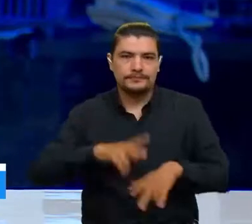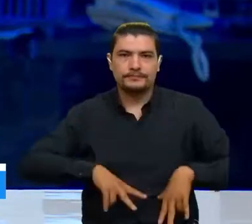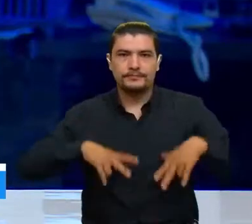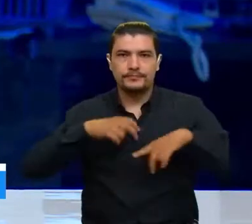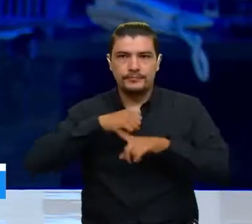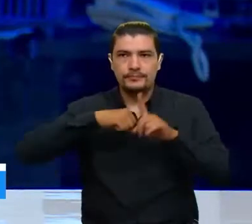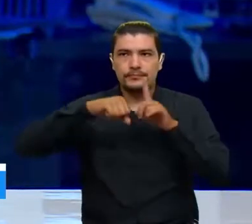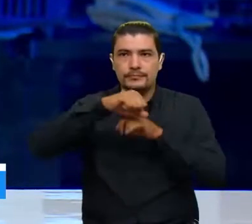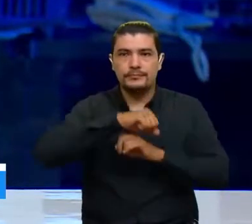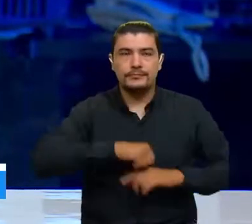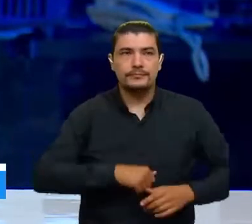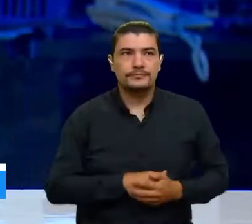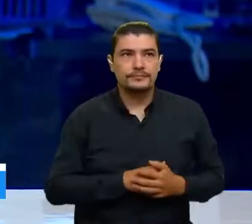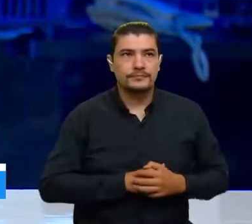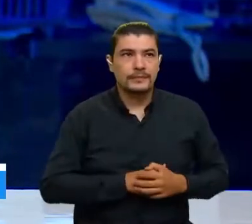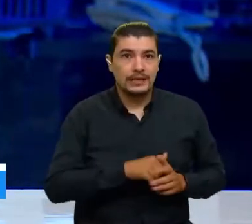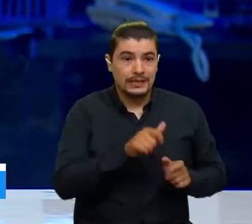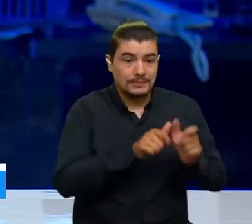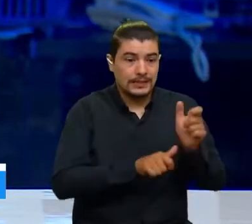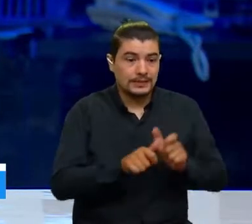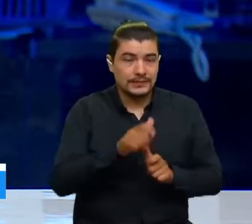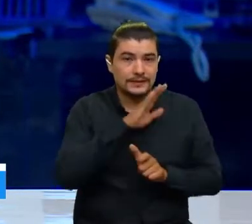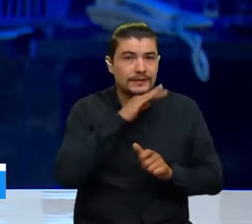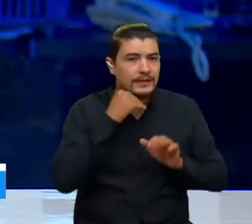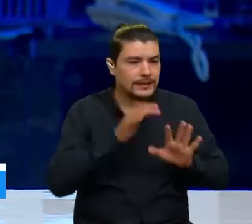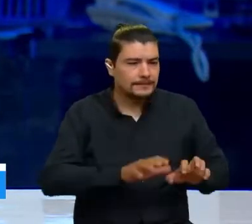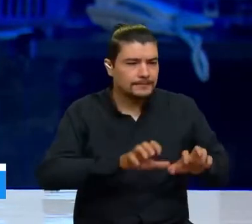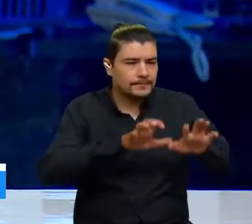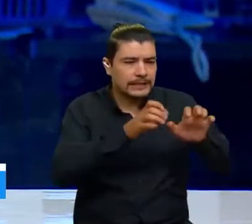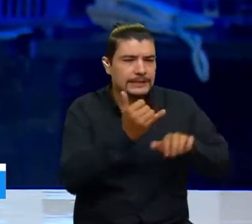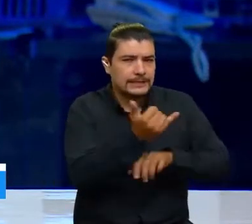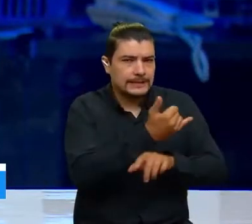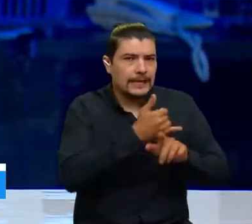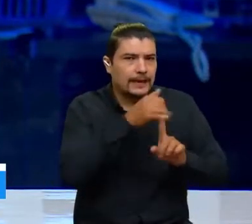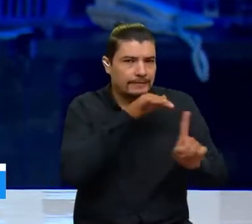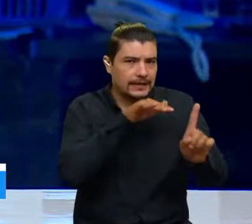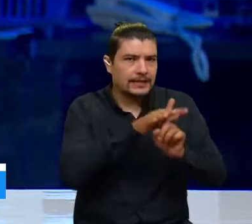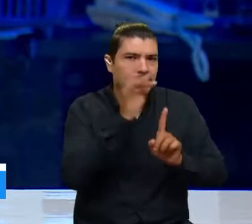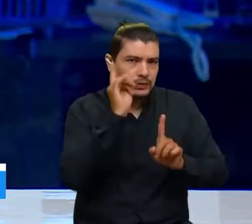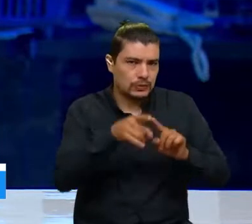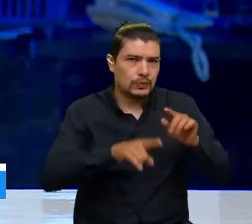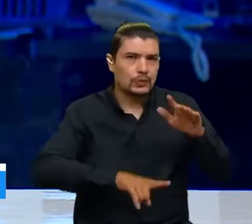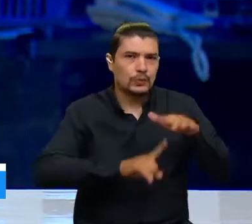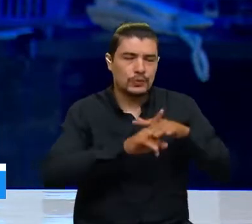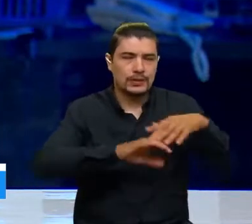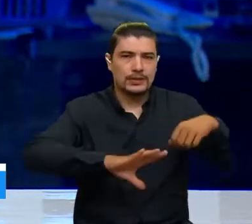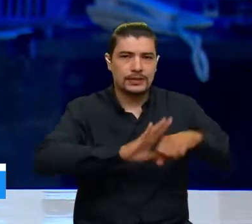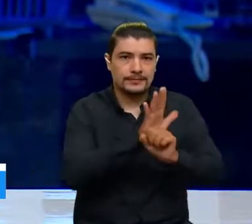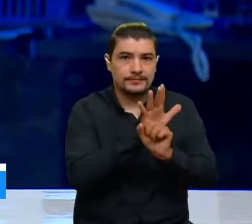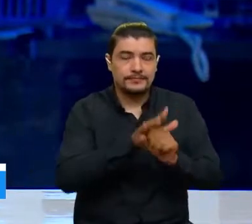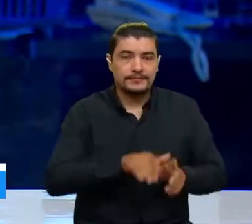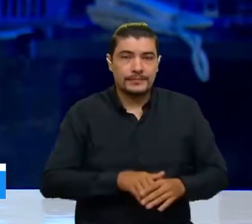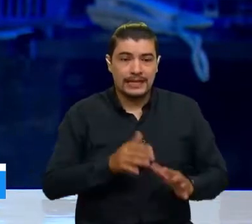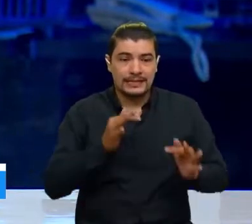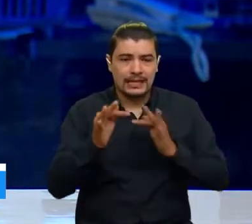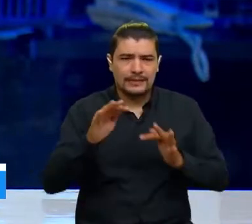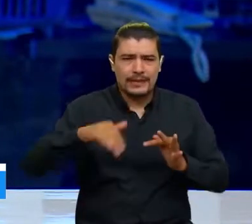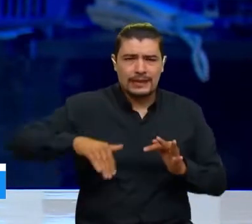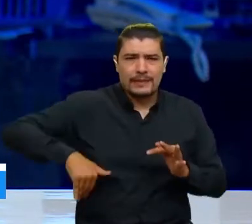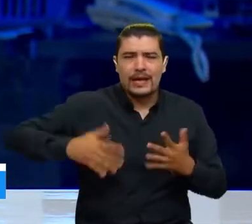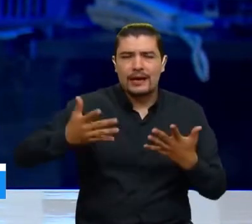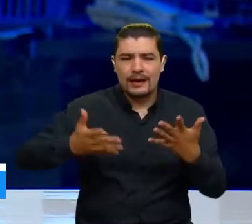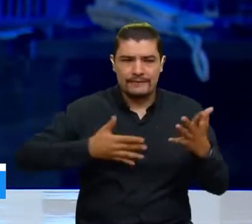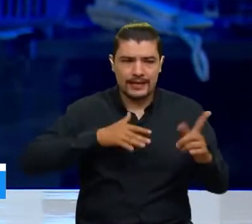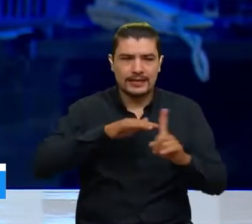Dos pacientes con cáncer fueron uno de los más afectados en la pandemia. El atraso en sus tratamientos complicó sus expectativas de vida. Por eso el ministro de Salud